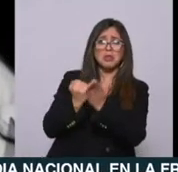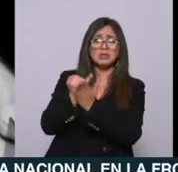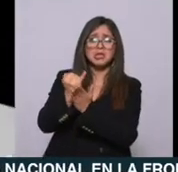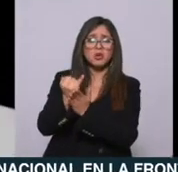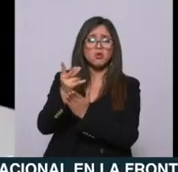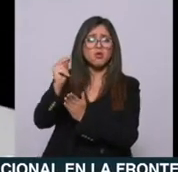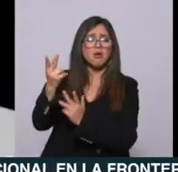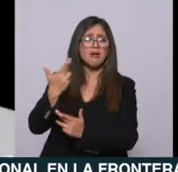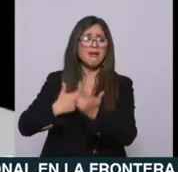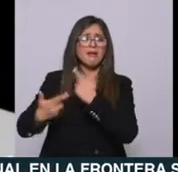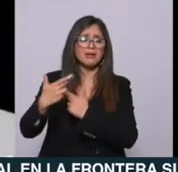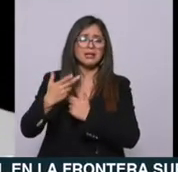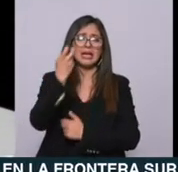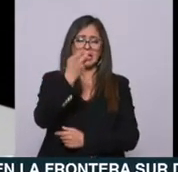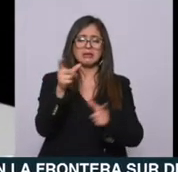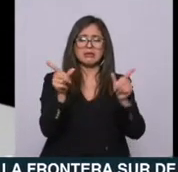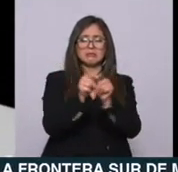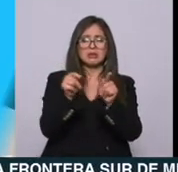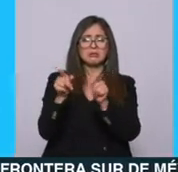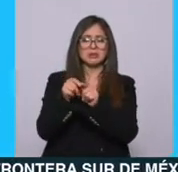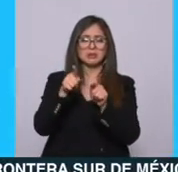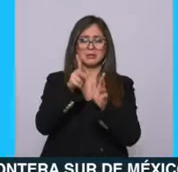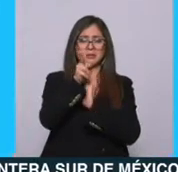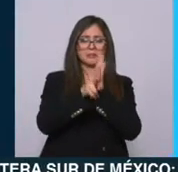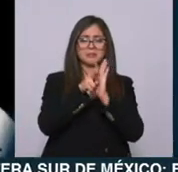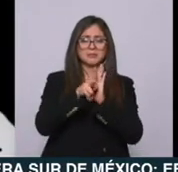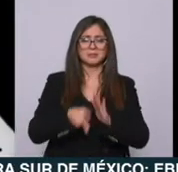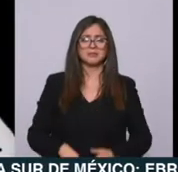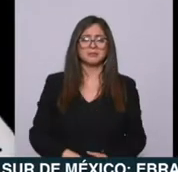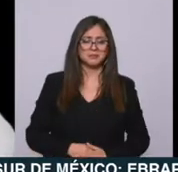regresas. Este es un fragmento del video.